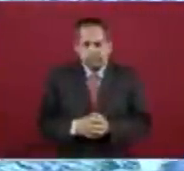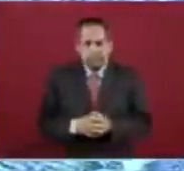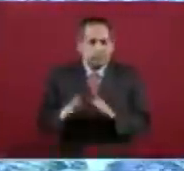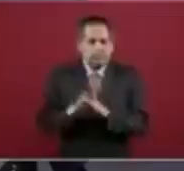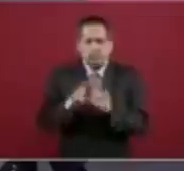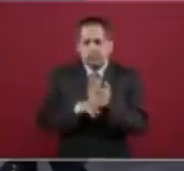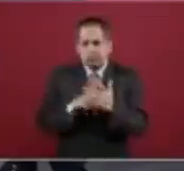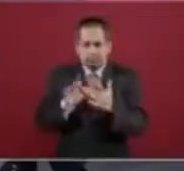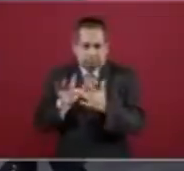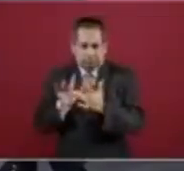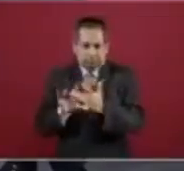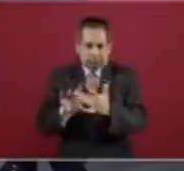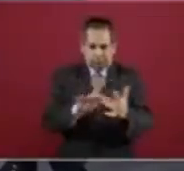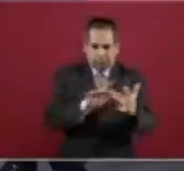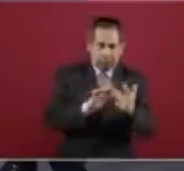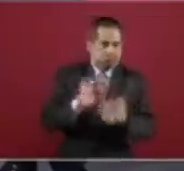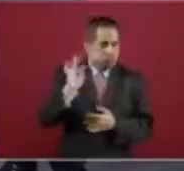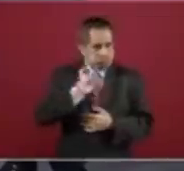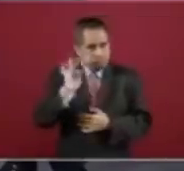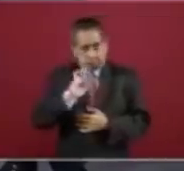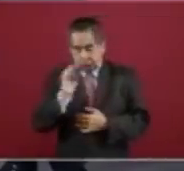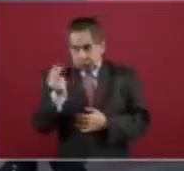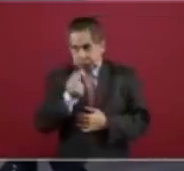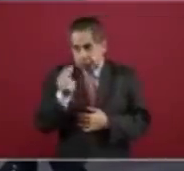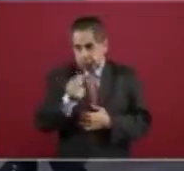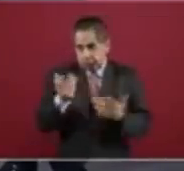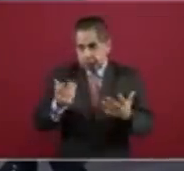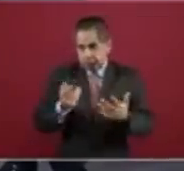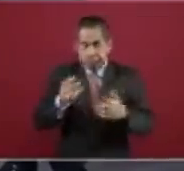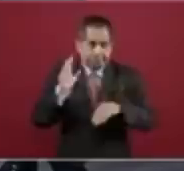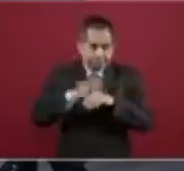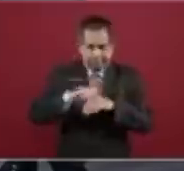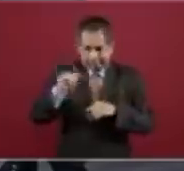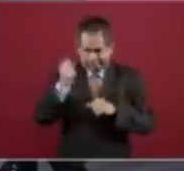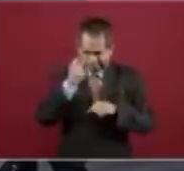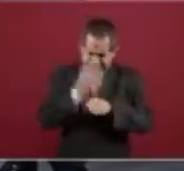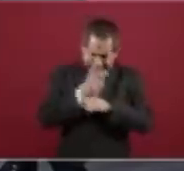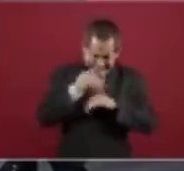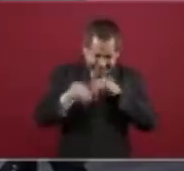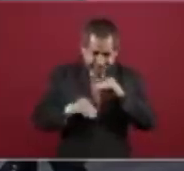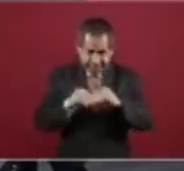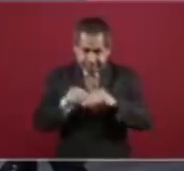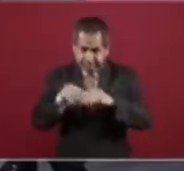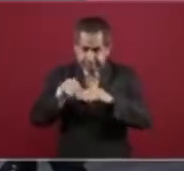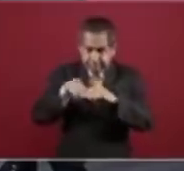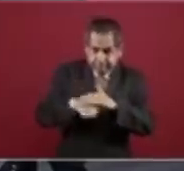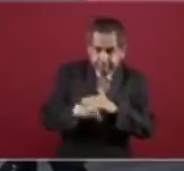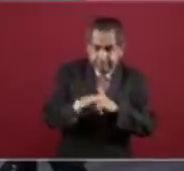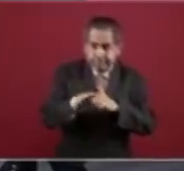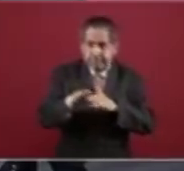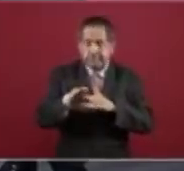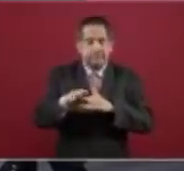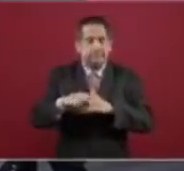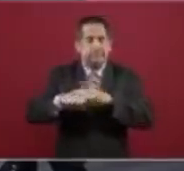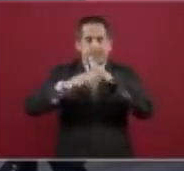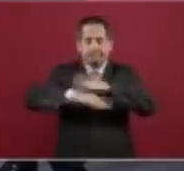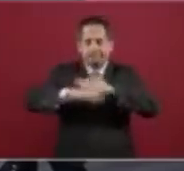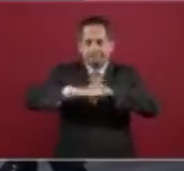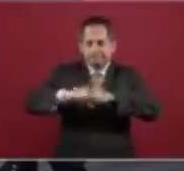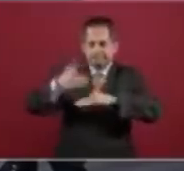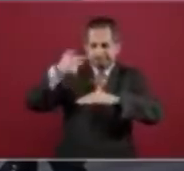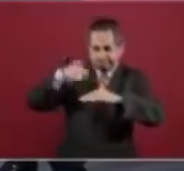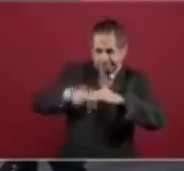podemos conectar esto? Aquí a lo mejor vamos a necesitar mucha tecnología para lograr cruzar el periférico